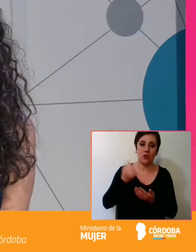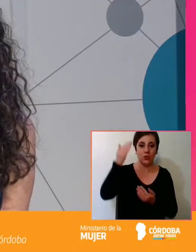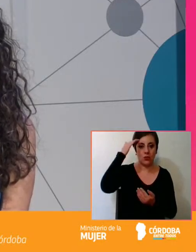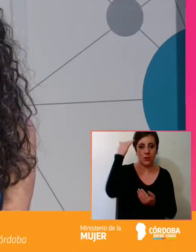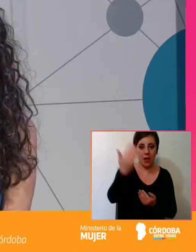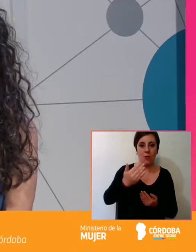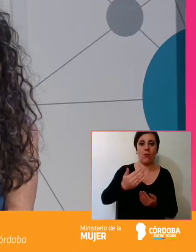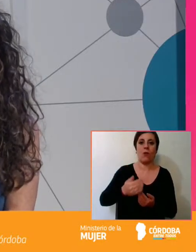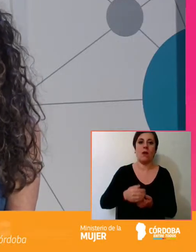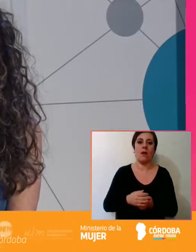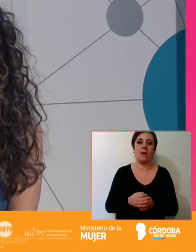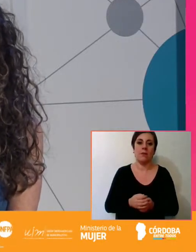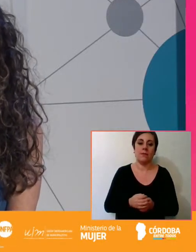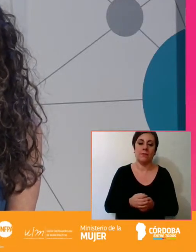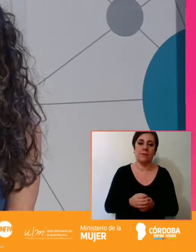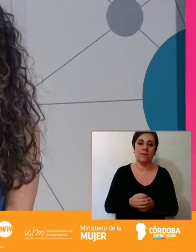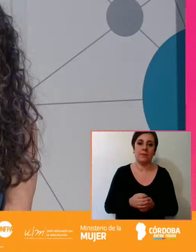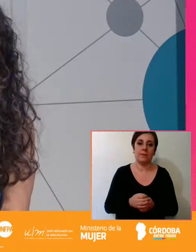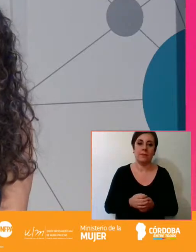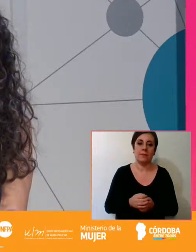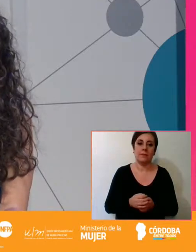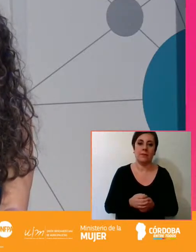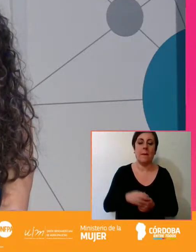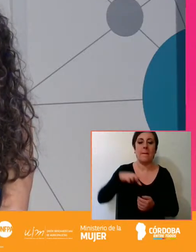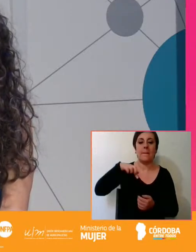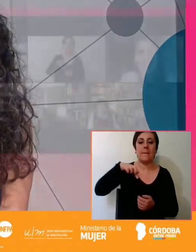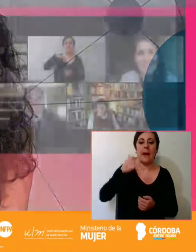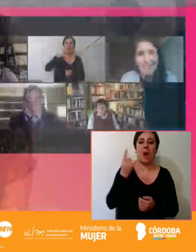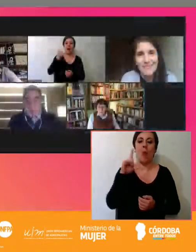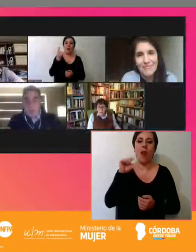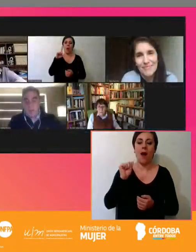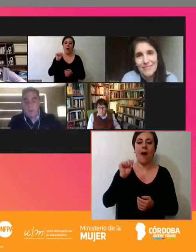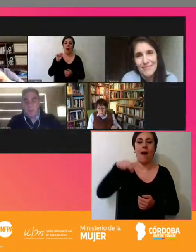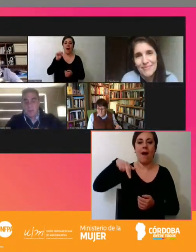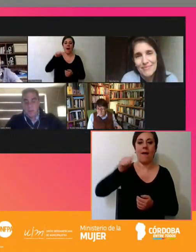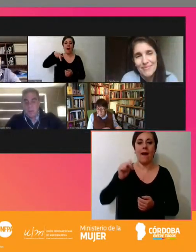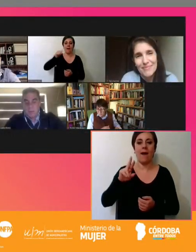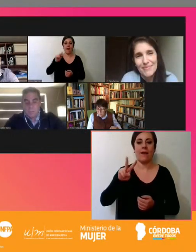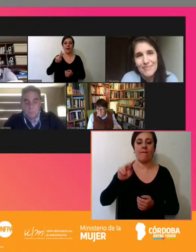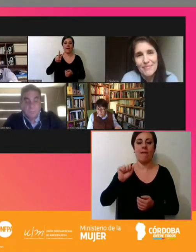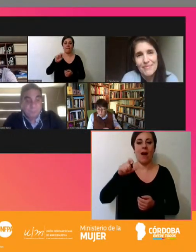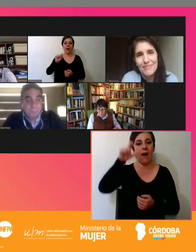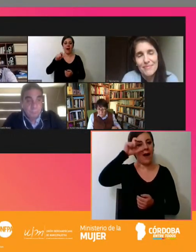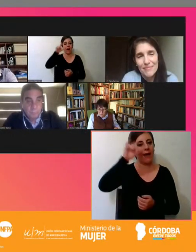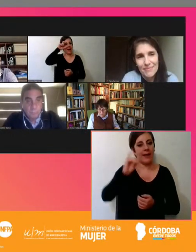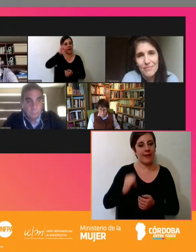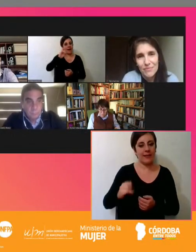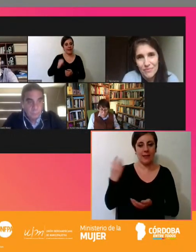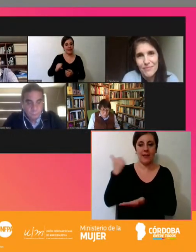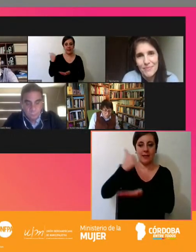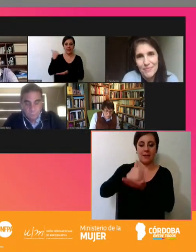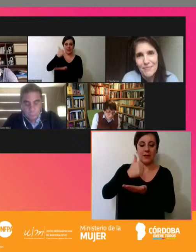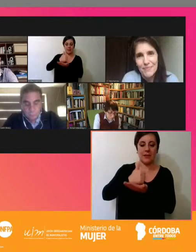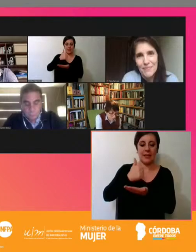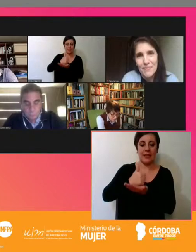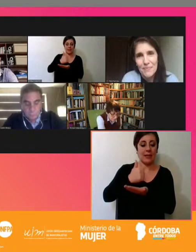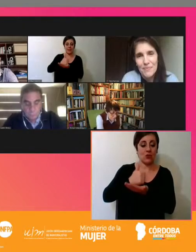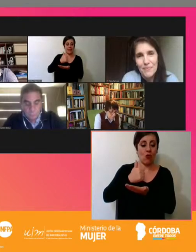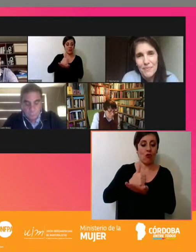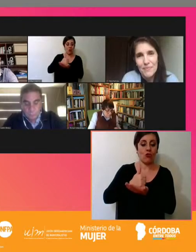agradecerle especialmente a Paula Narváez, que viene en representación de ONU Mujeres.